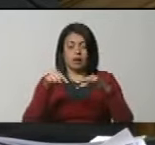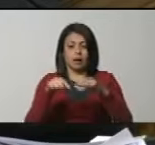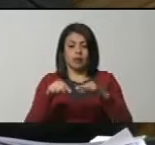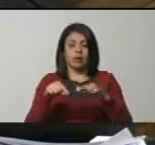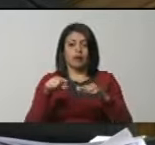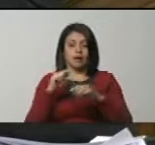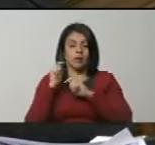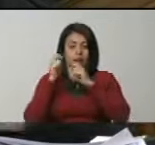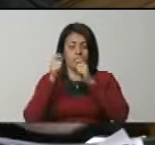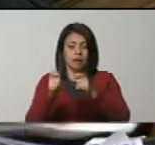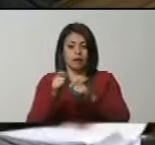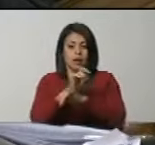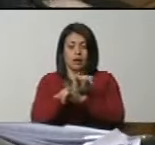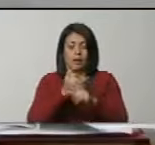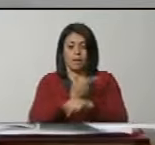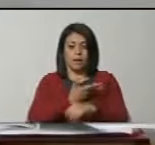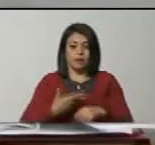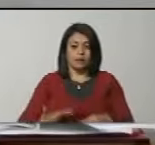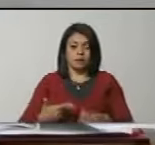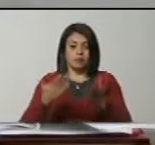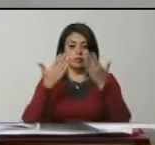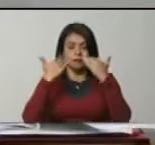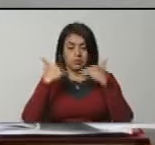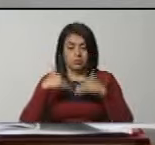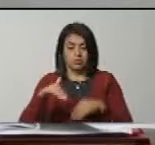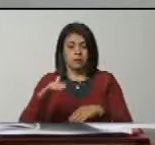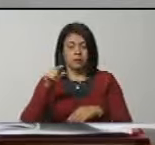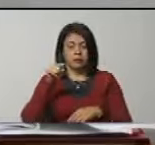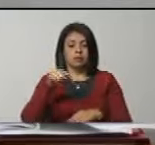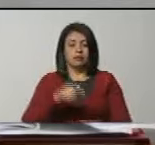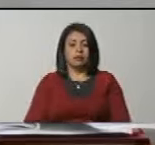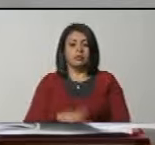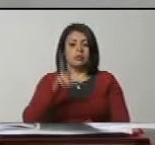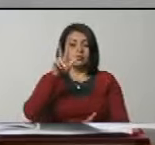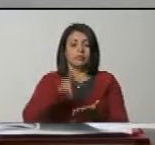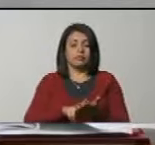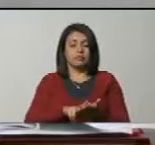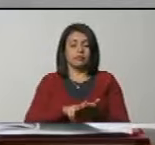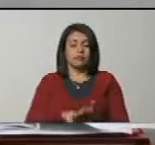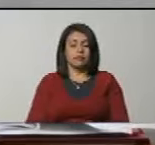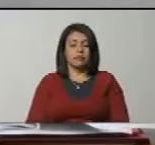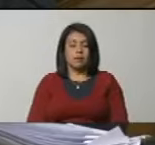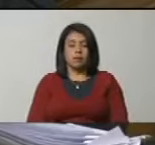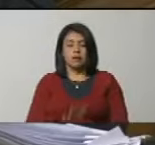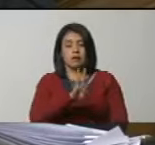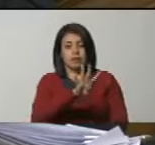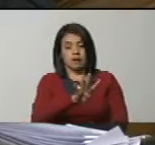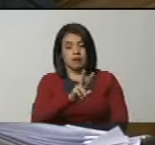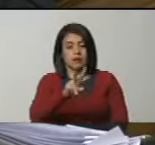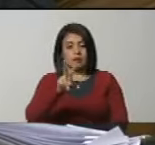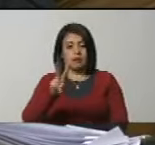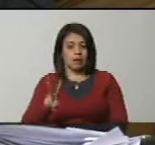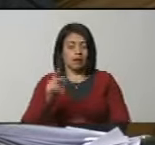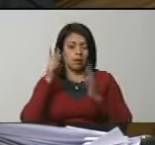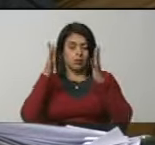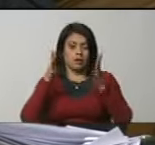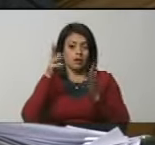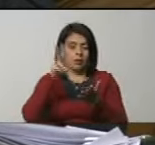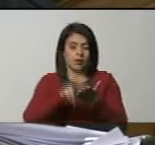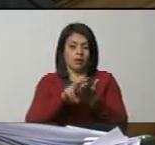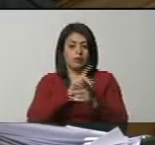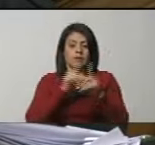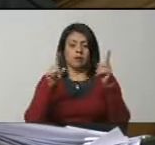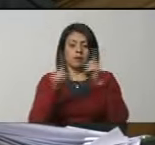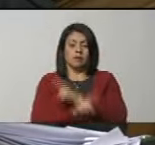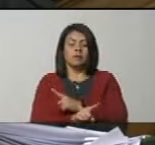composición, es todo, presidente. En consideración al epígrafe. Aprobado. Siguiente. Cuadragésimo segundo, se sugiere aprobar con